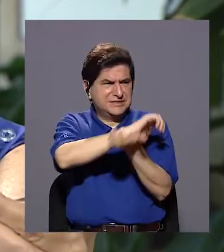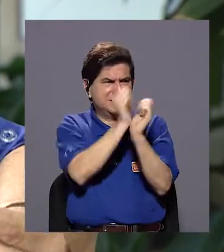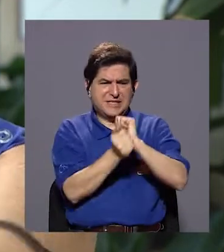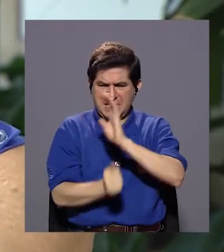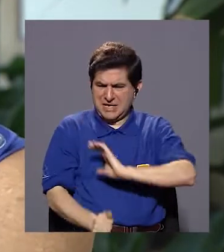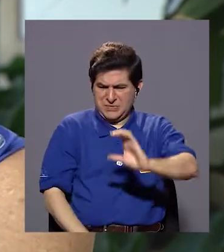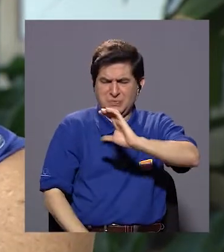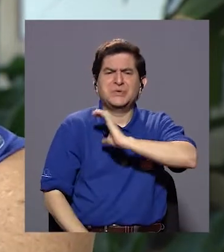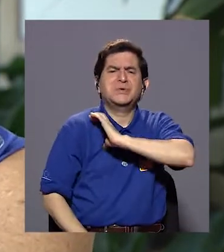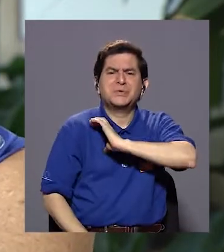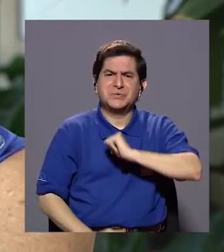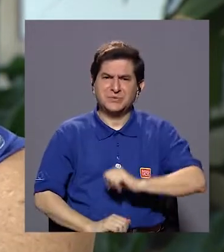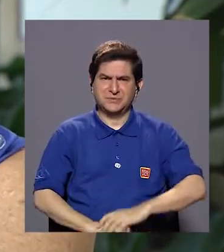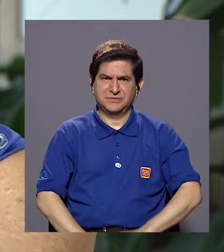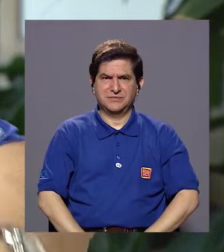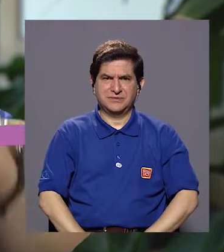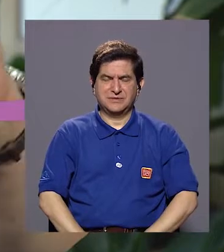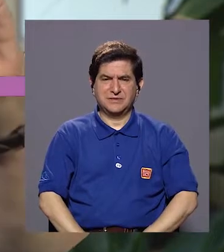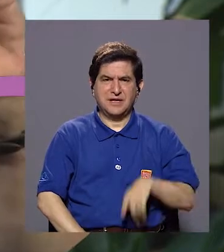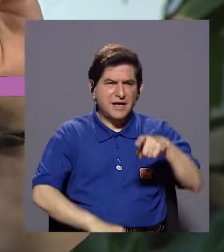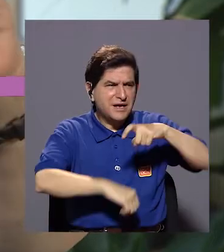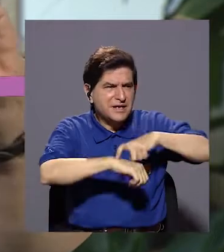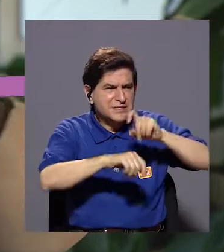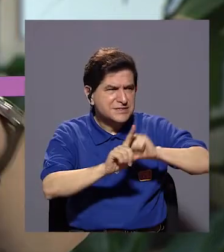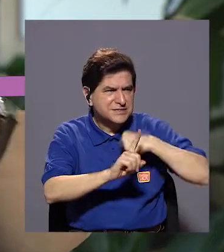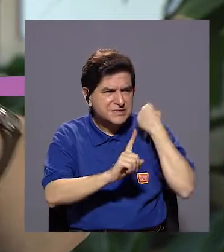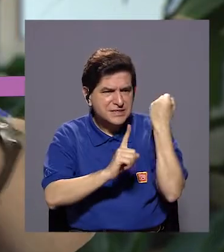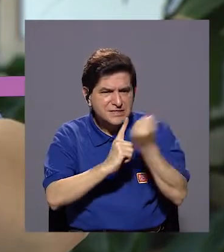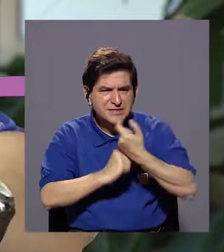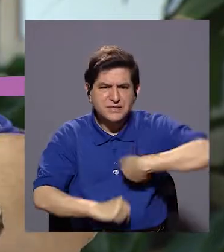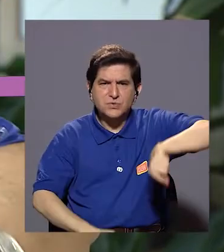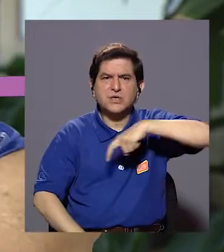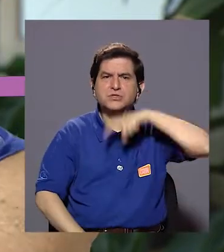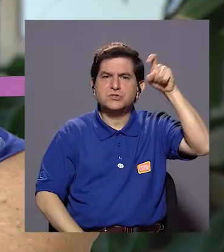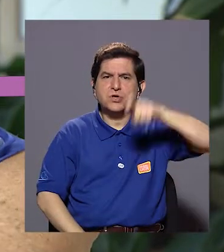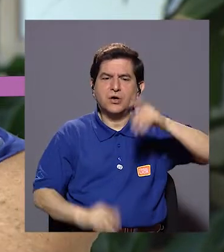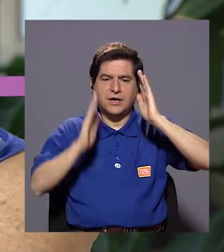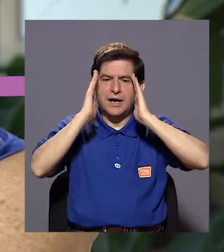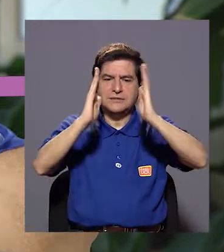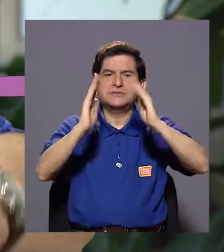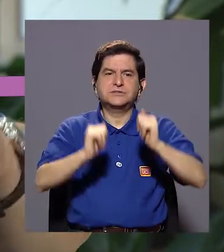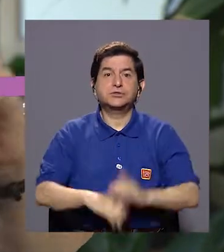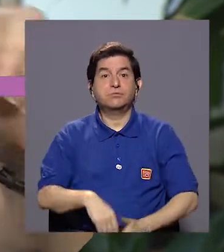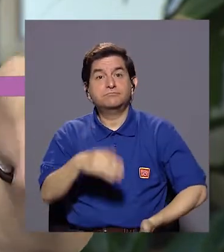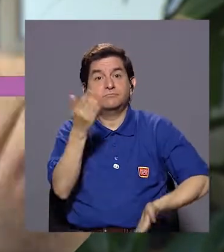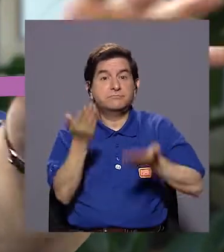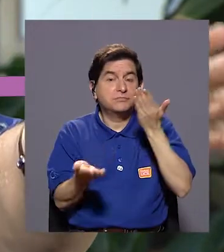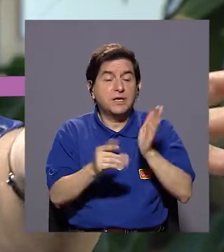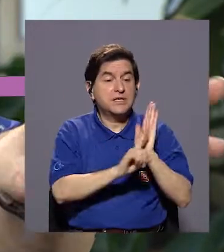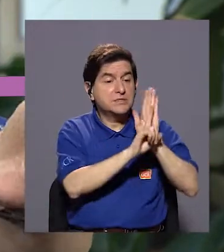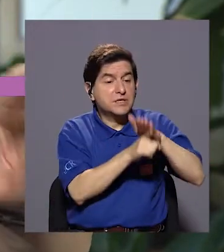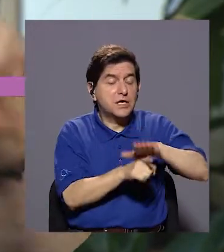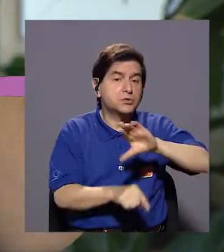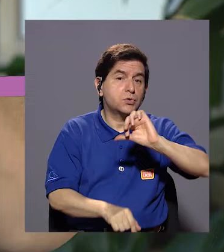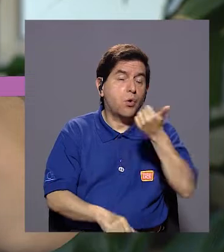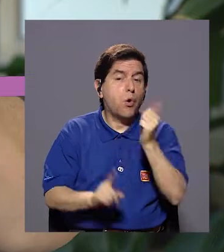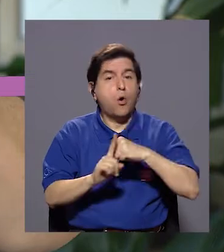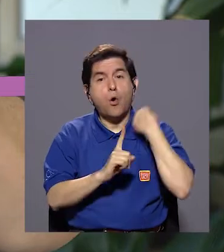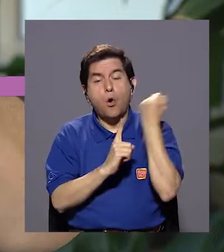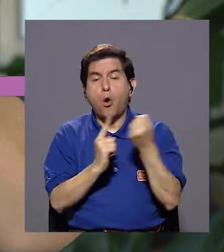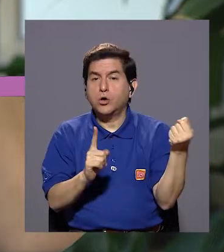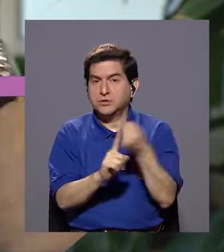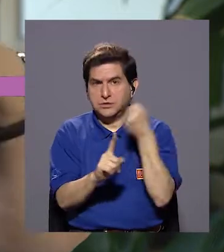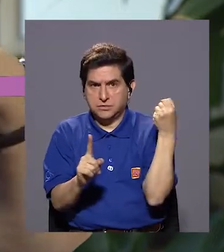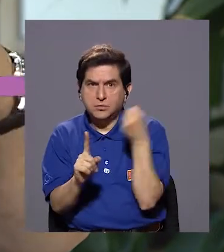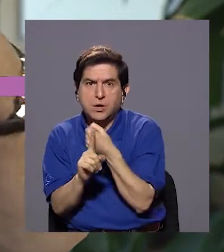en el comportamiento, ¿verdad? Y que entonces son factores que nosotros siempre tenemos que ponerle atención, porque puede ser bullying o puede ser otra situación, digamos,